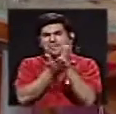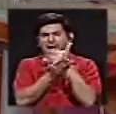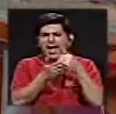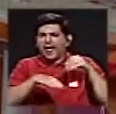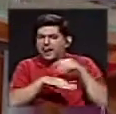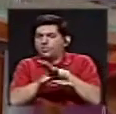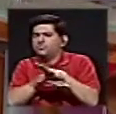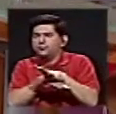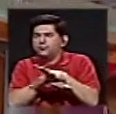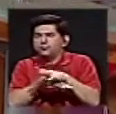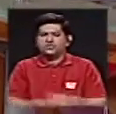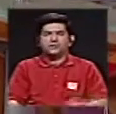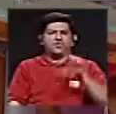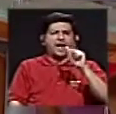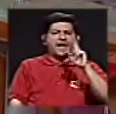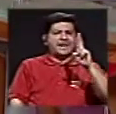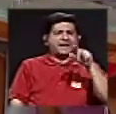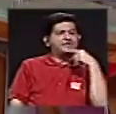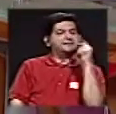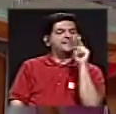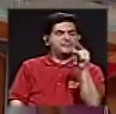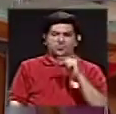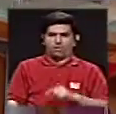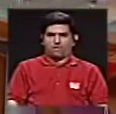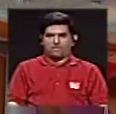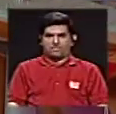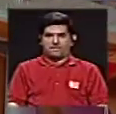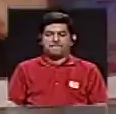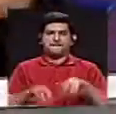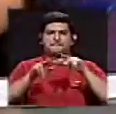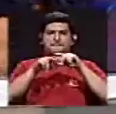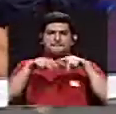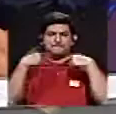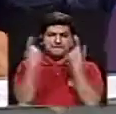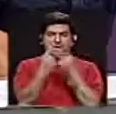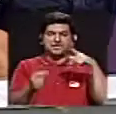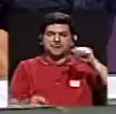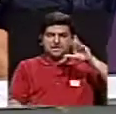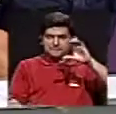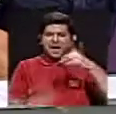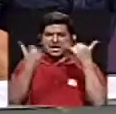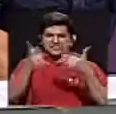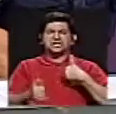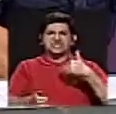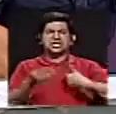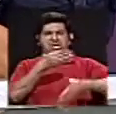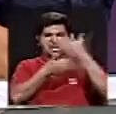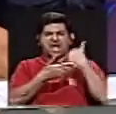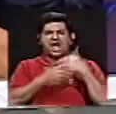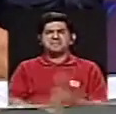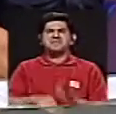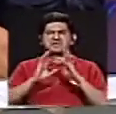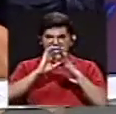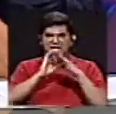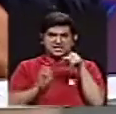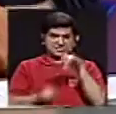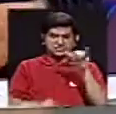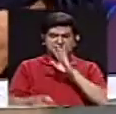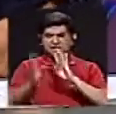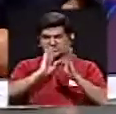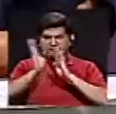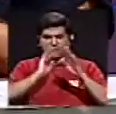porque a narita planteaba que el partido acción ciudadana de hace mucho tiempo tenían alianzas ustedes han hablado alianzas